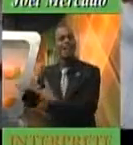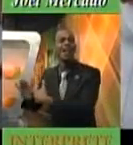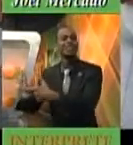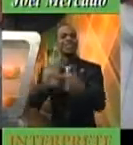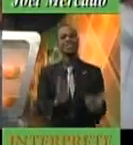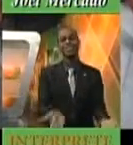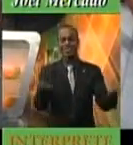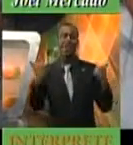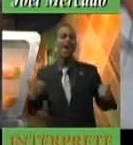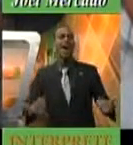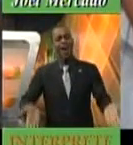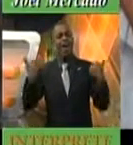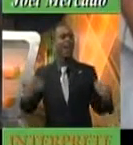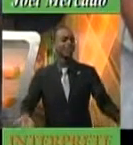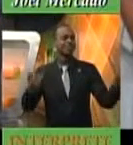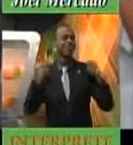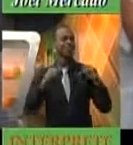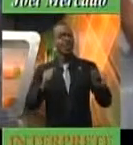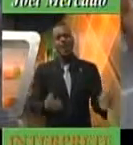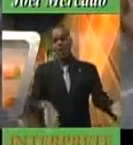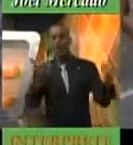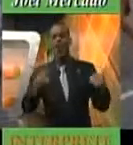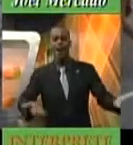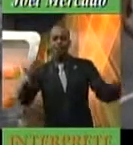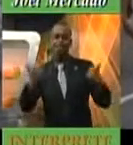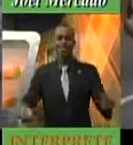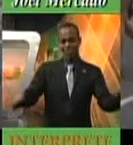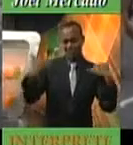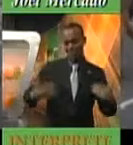Saliendo el escondite, ay, yo.